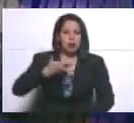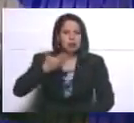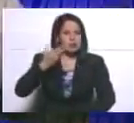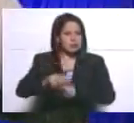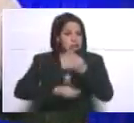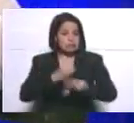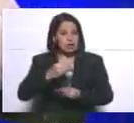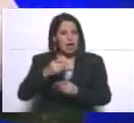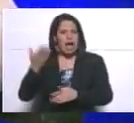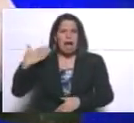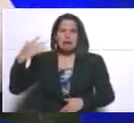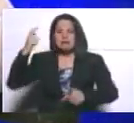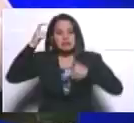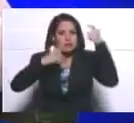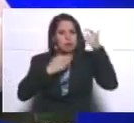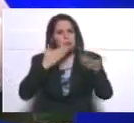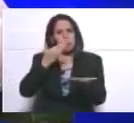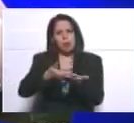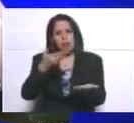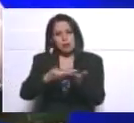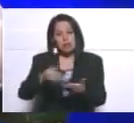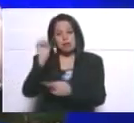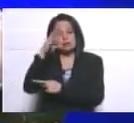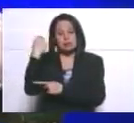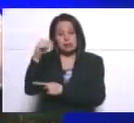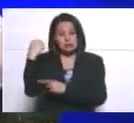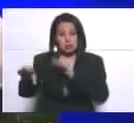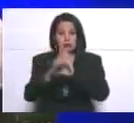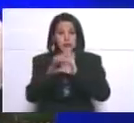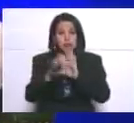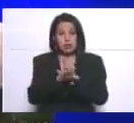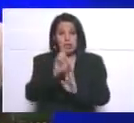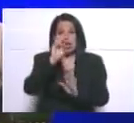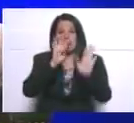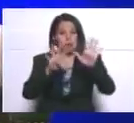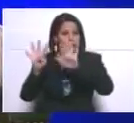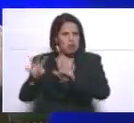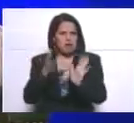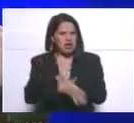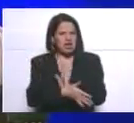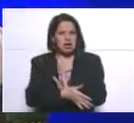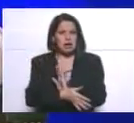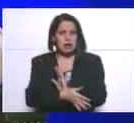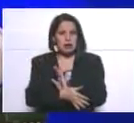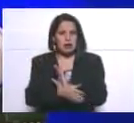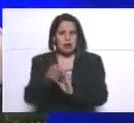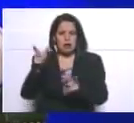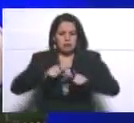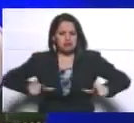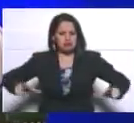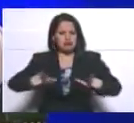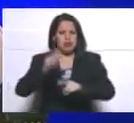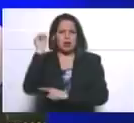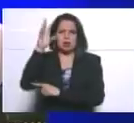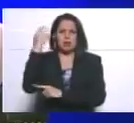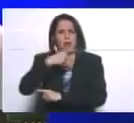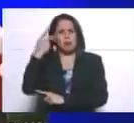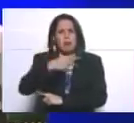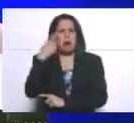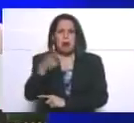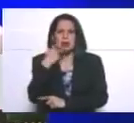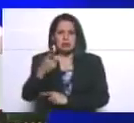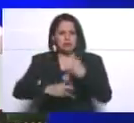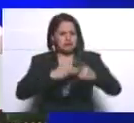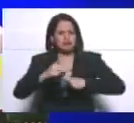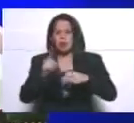Chávez planteó la Asamblea Nacional Constituyente del 99, lo planteó no como un espacio jurídico político solamente, sino como un